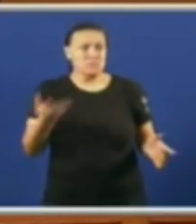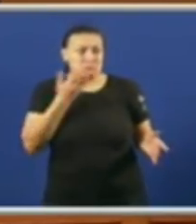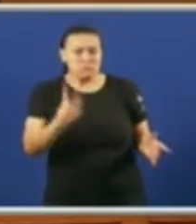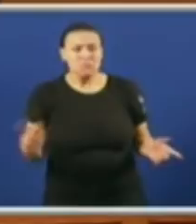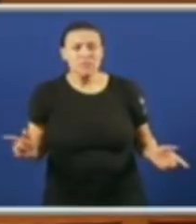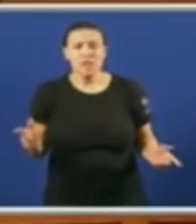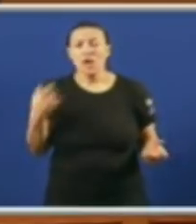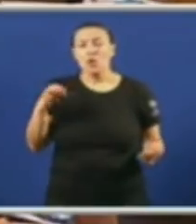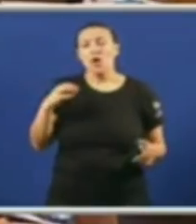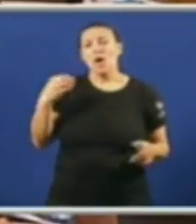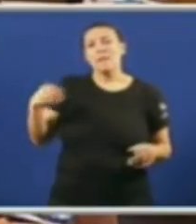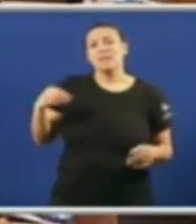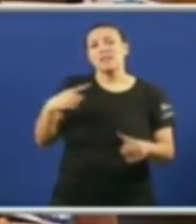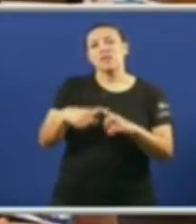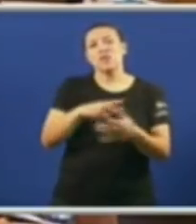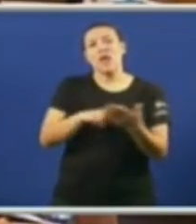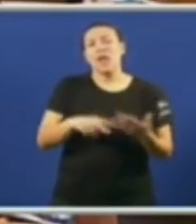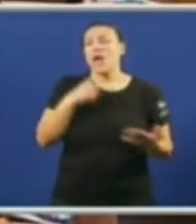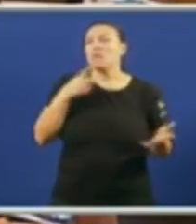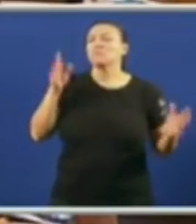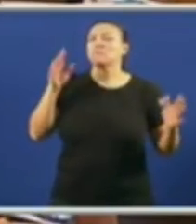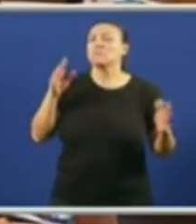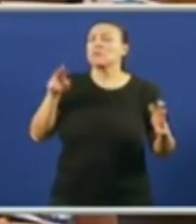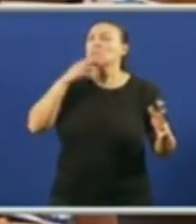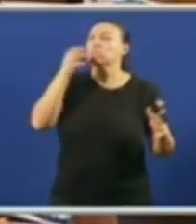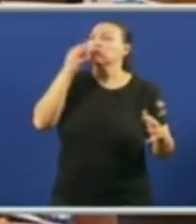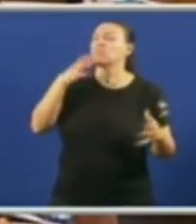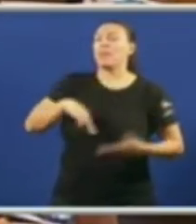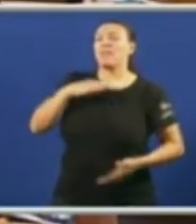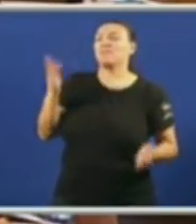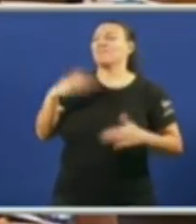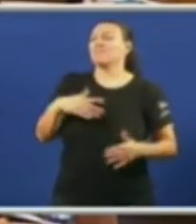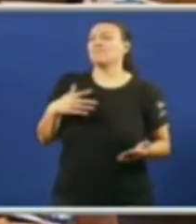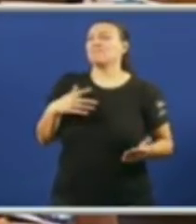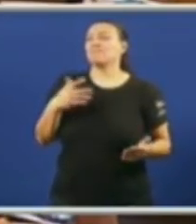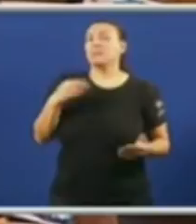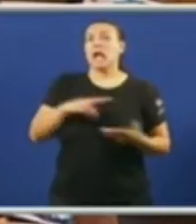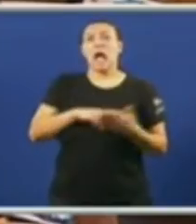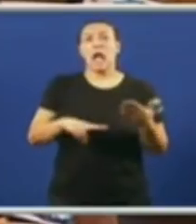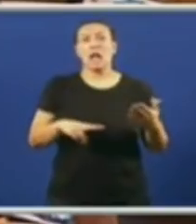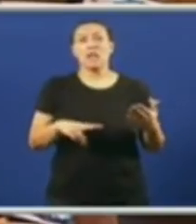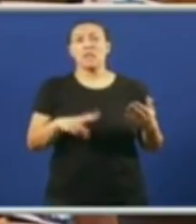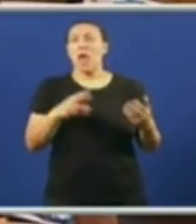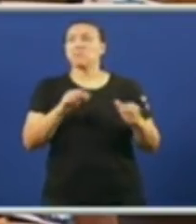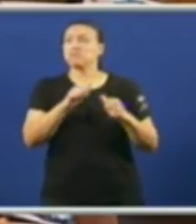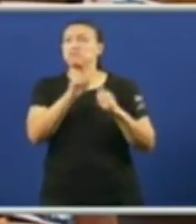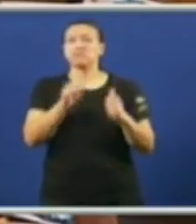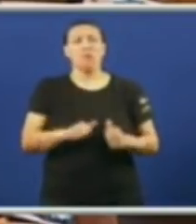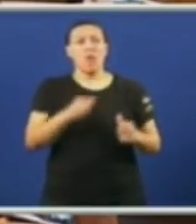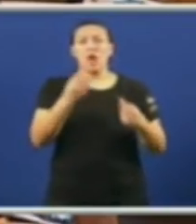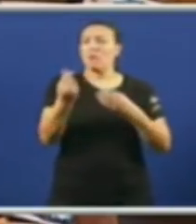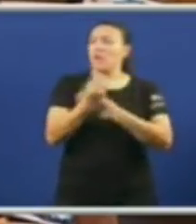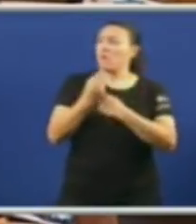da Xunta dicindo que Galiza non ten capacidade, que Galiza se está moi ben con este sistema e que,